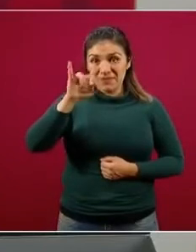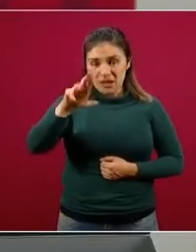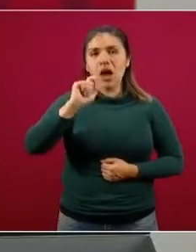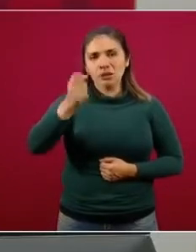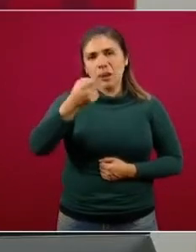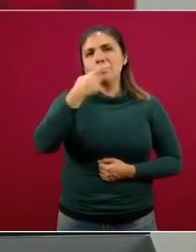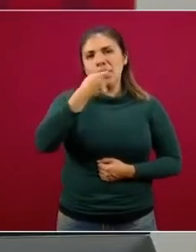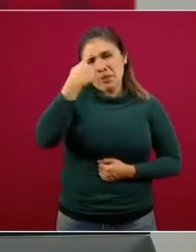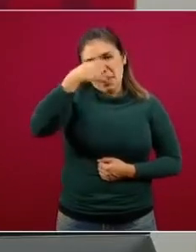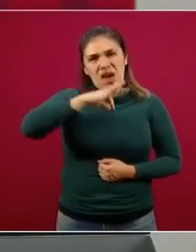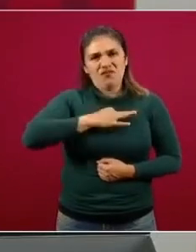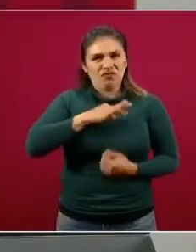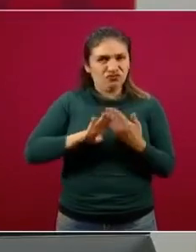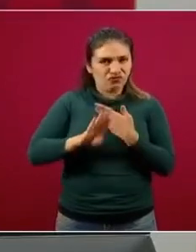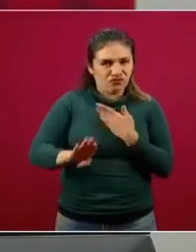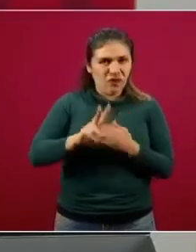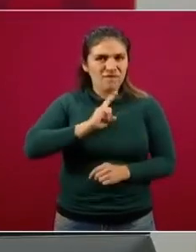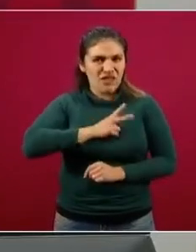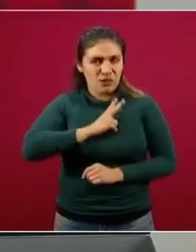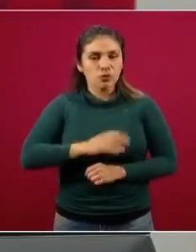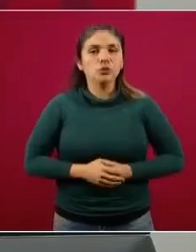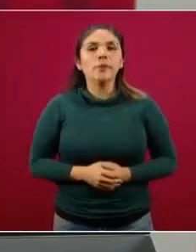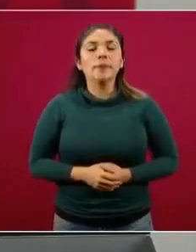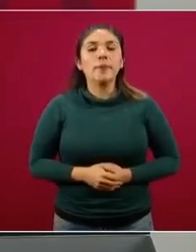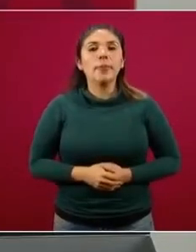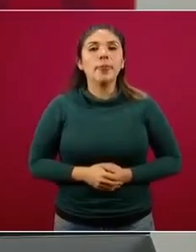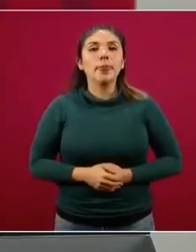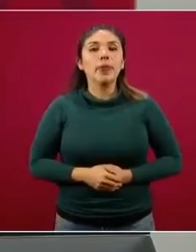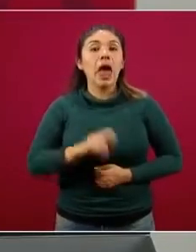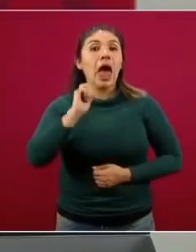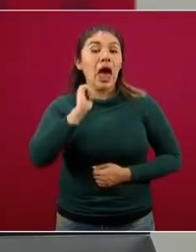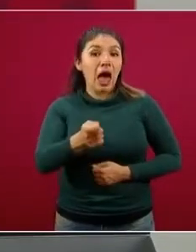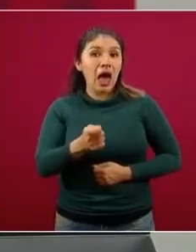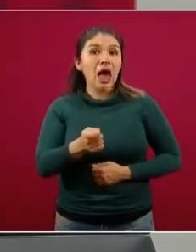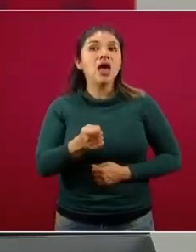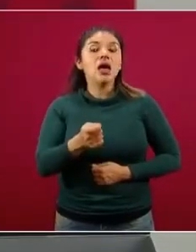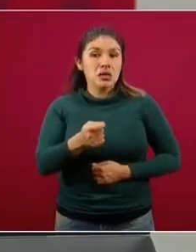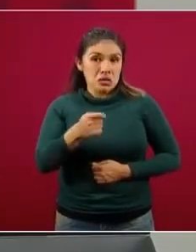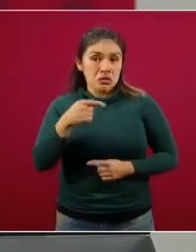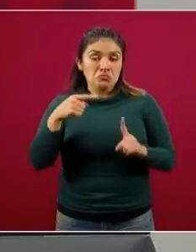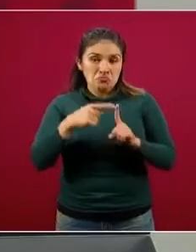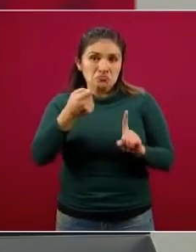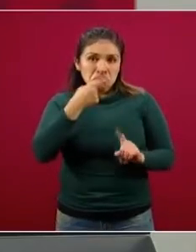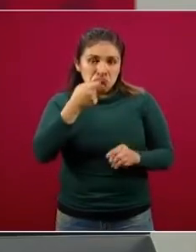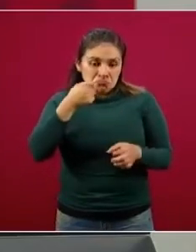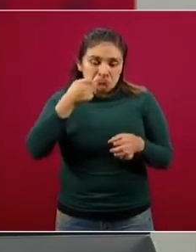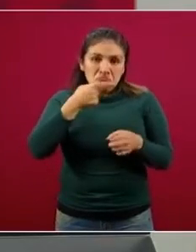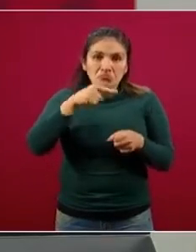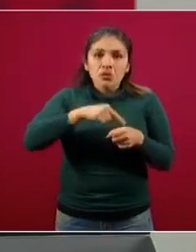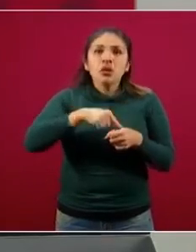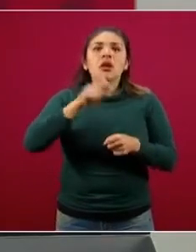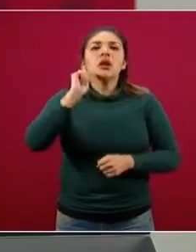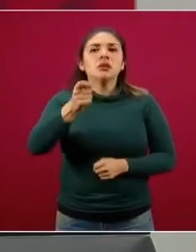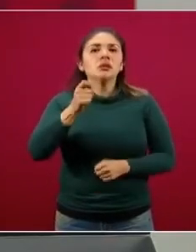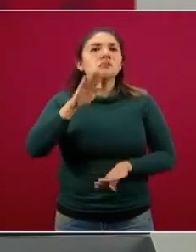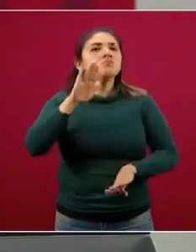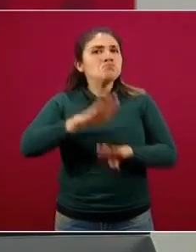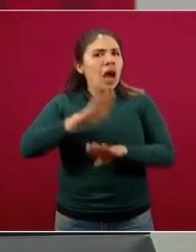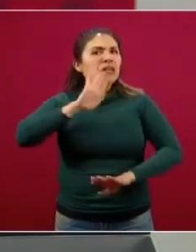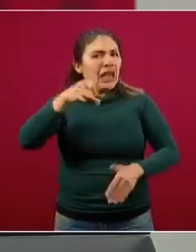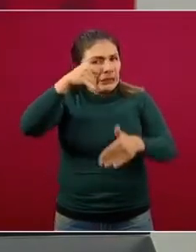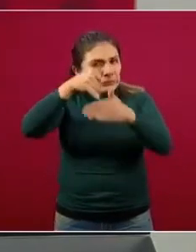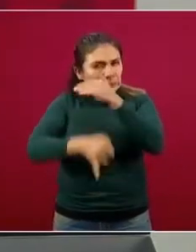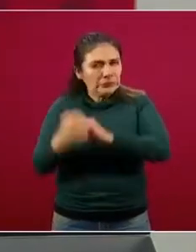antiviral que es de los pocos, o quizá el que más claramente se ha hecho una